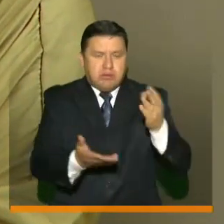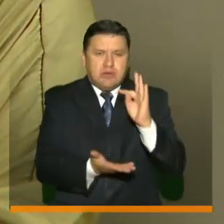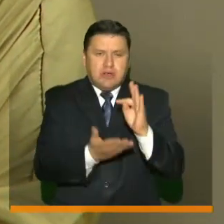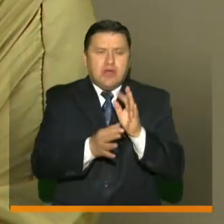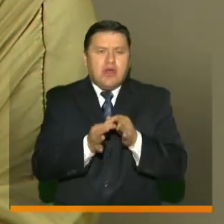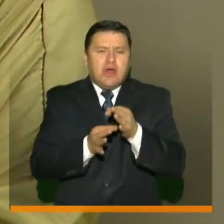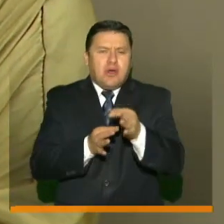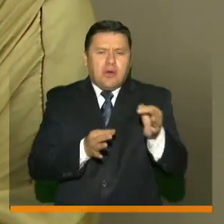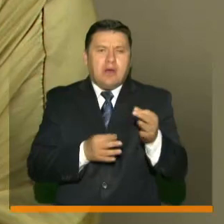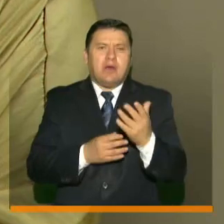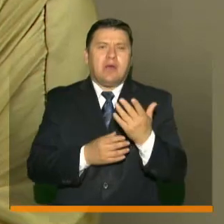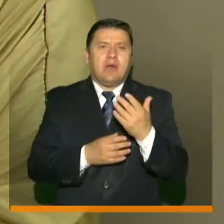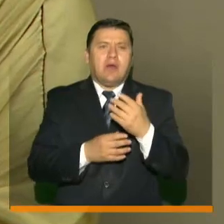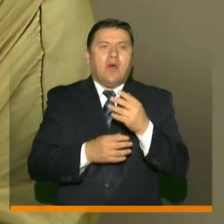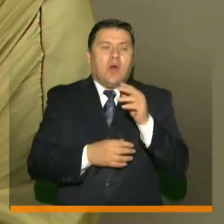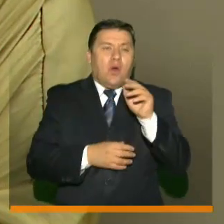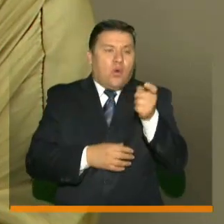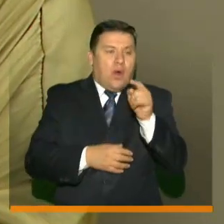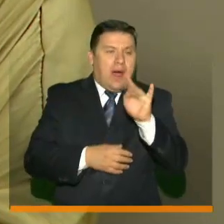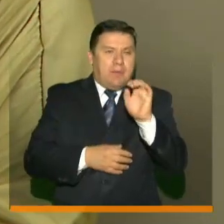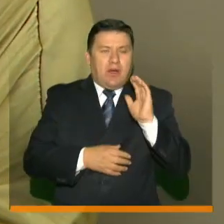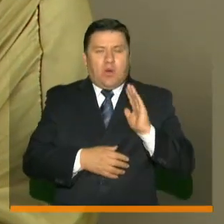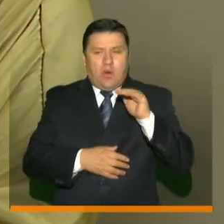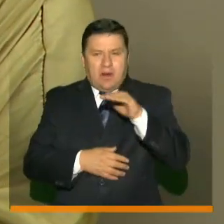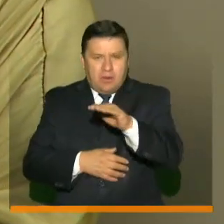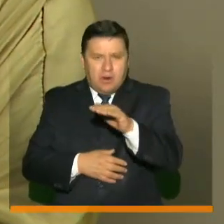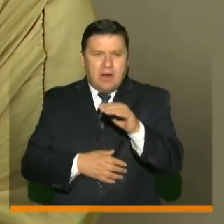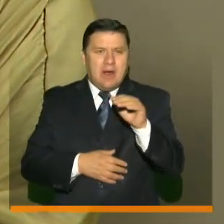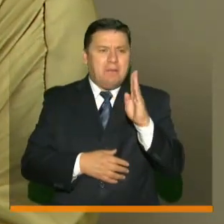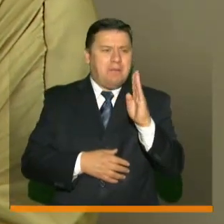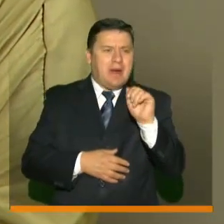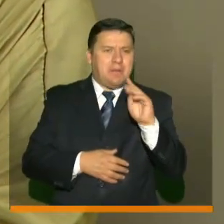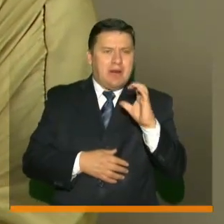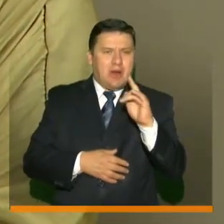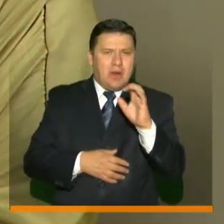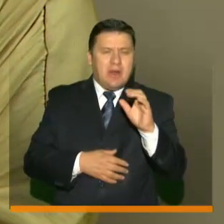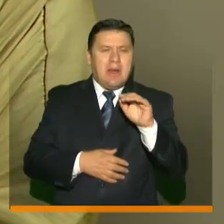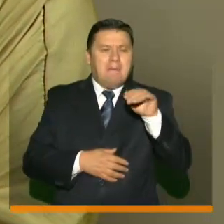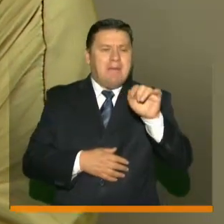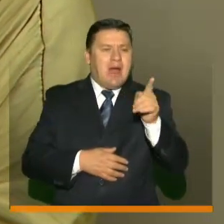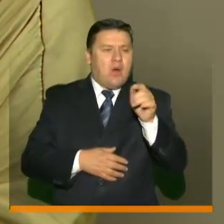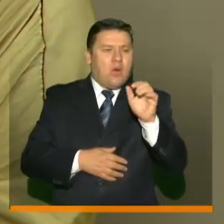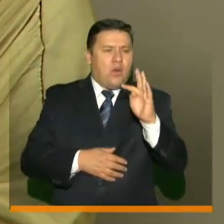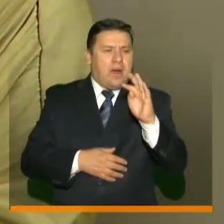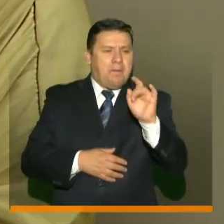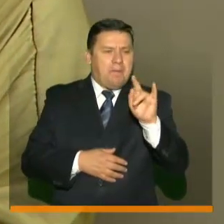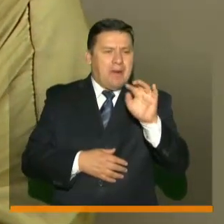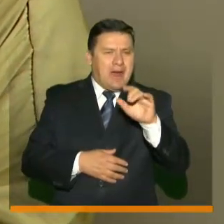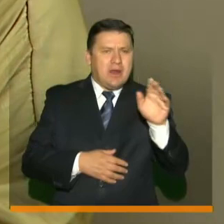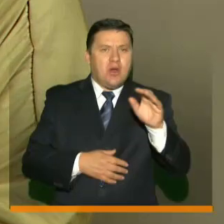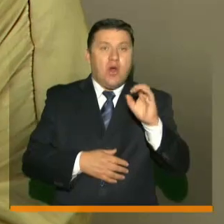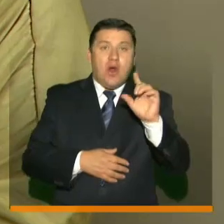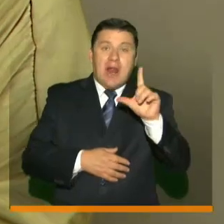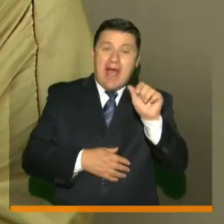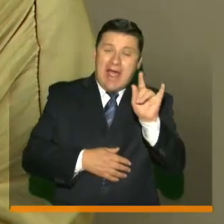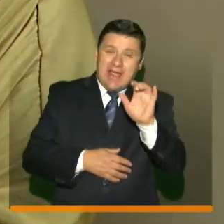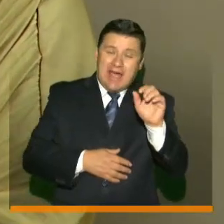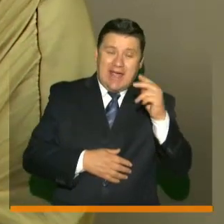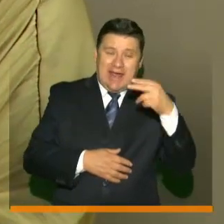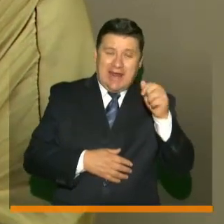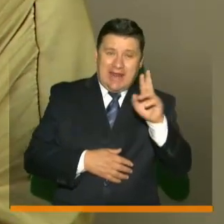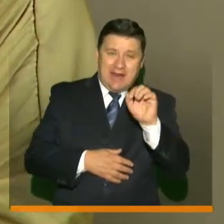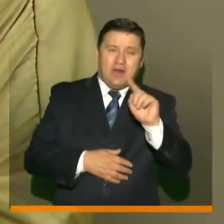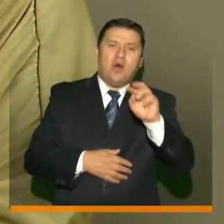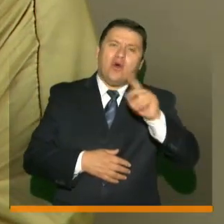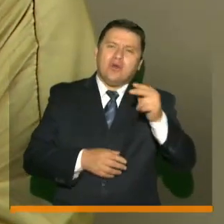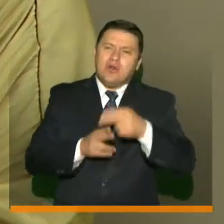los municipios de Guapi, Buenaventura, Barbacoas, Magüí Payán, El Olaya Herrera y El